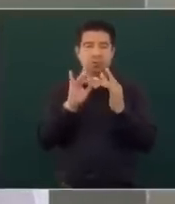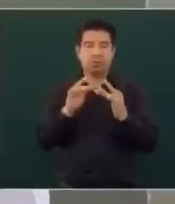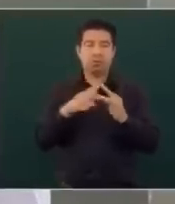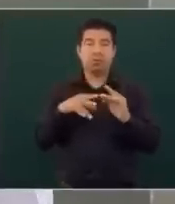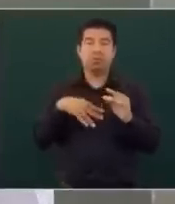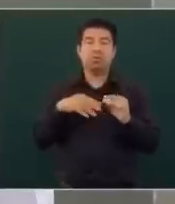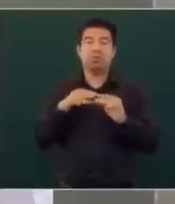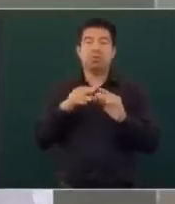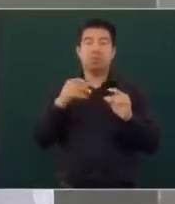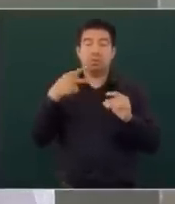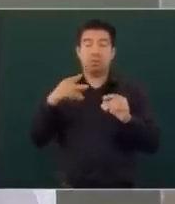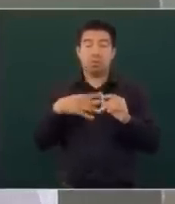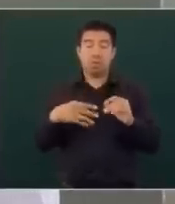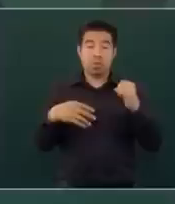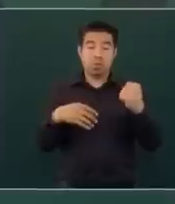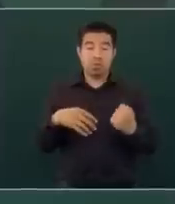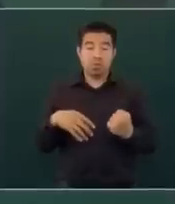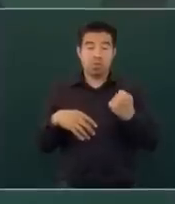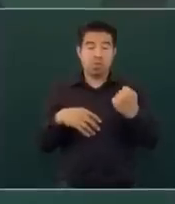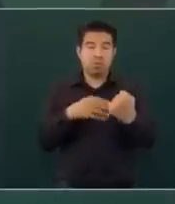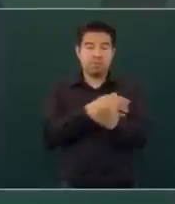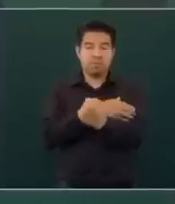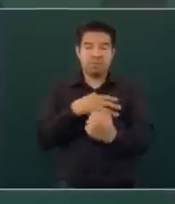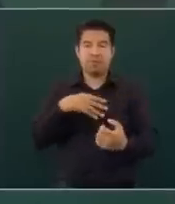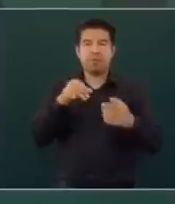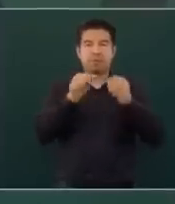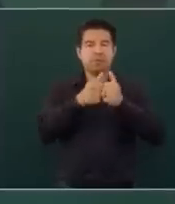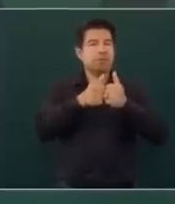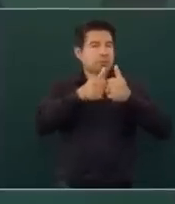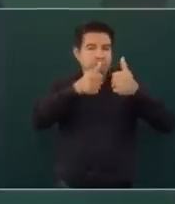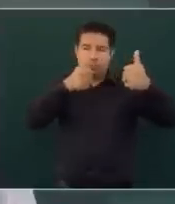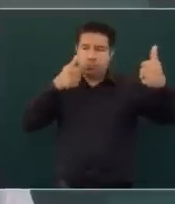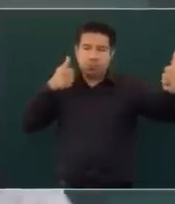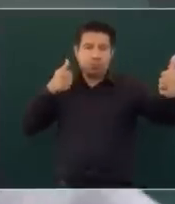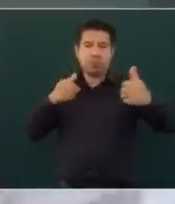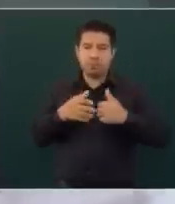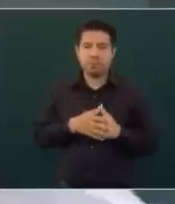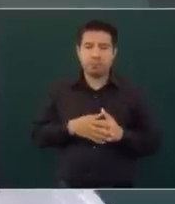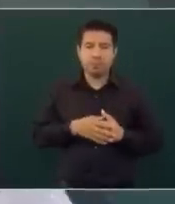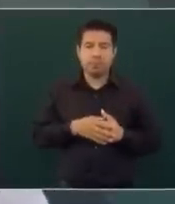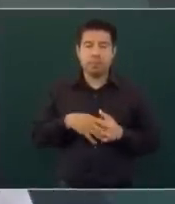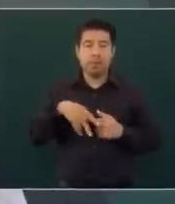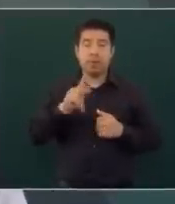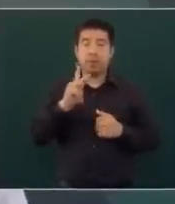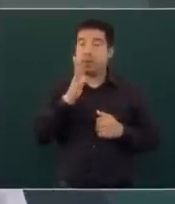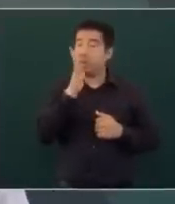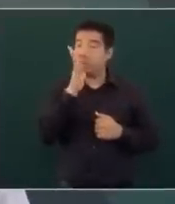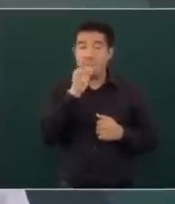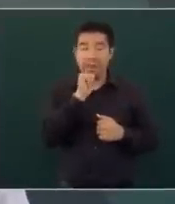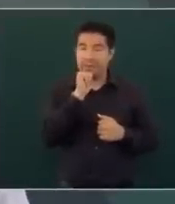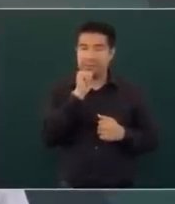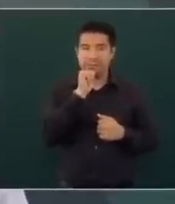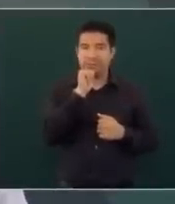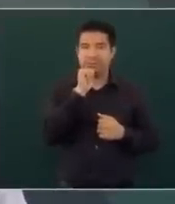distantes del poder, esté quien esté en el poder. Pero no han podido.